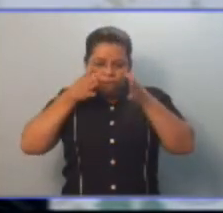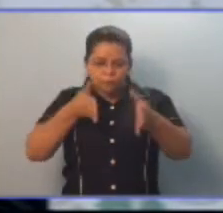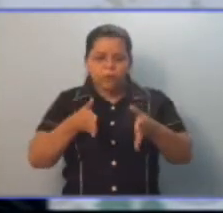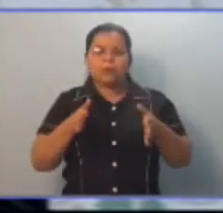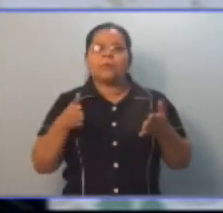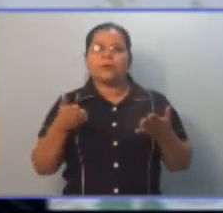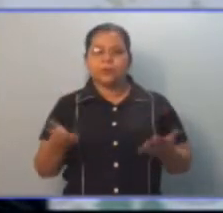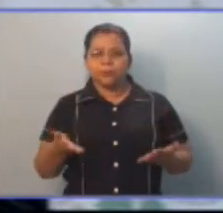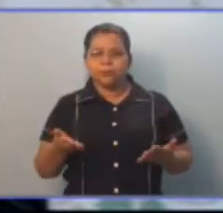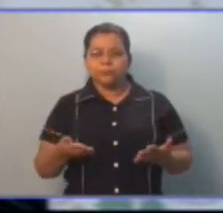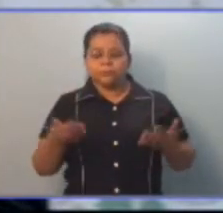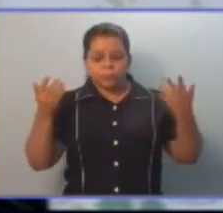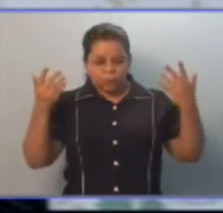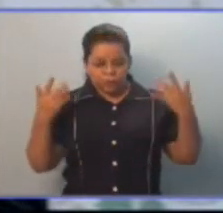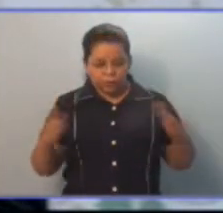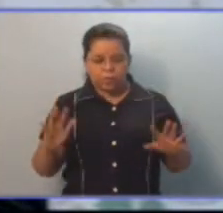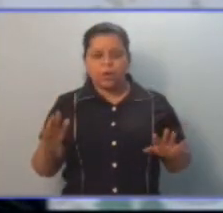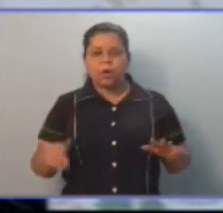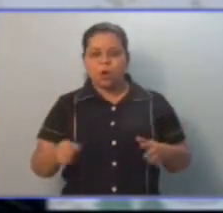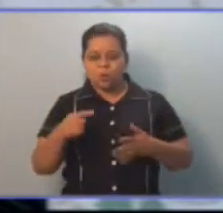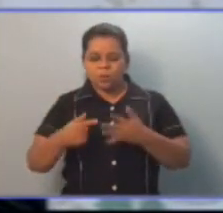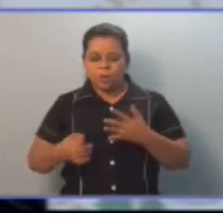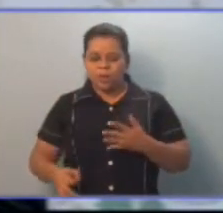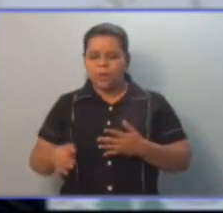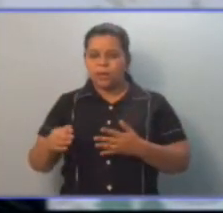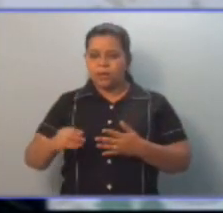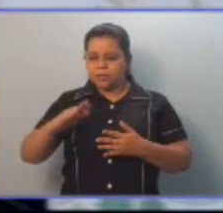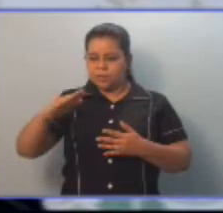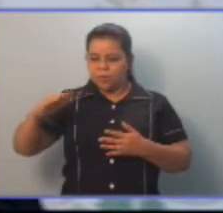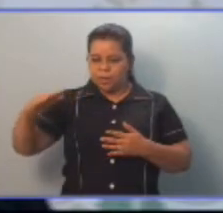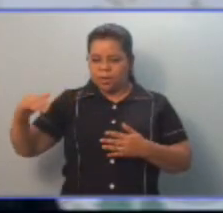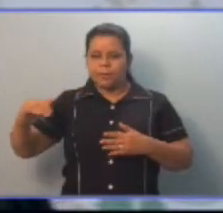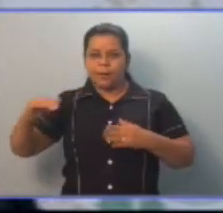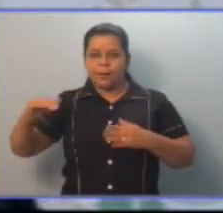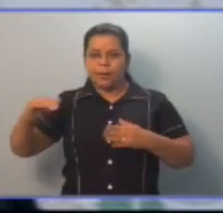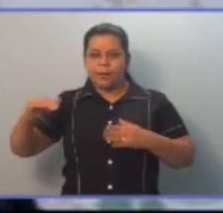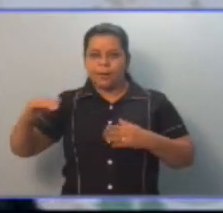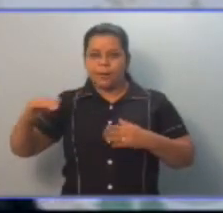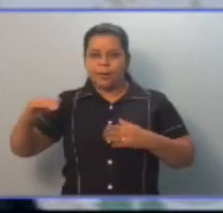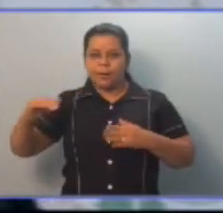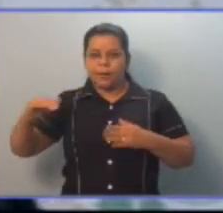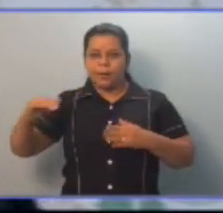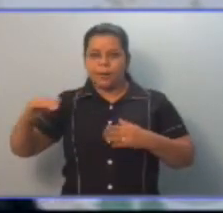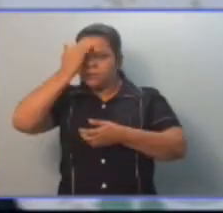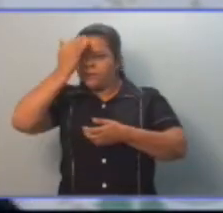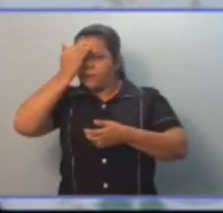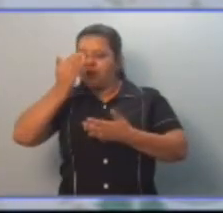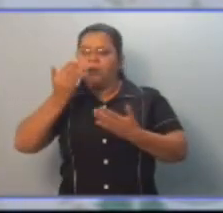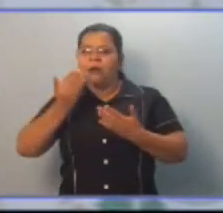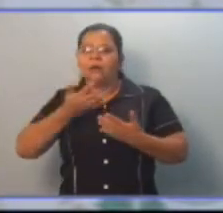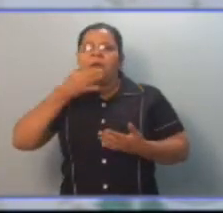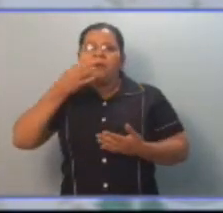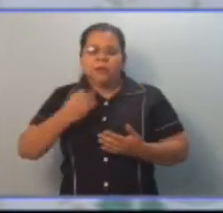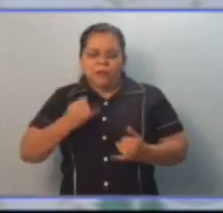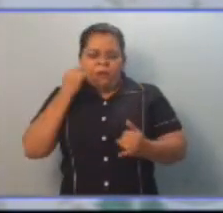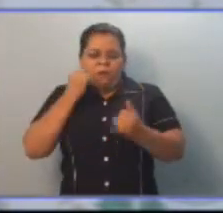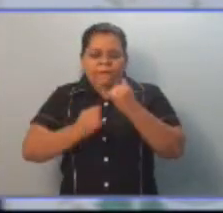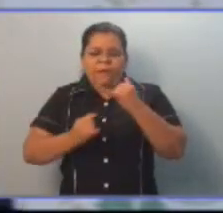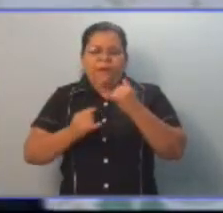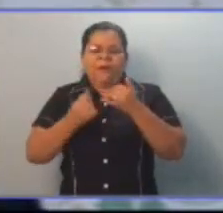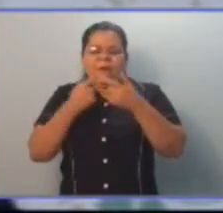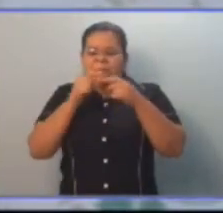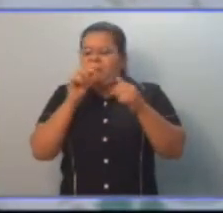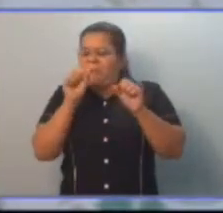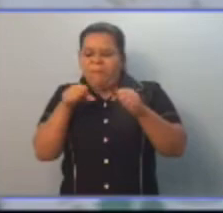sentencia a que una vez que haya una ley de reconciliación nacional, se debe saber, porque ese es el fin, la verdad. Y no se